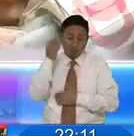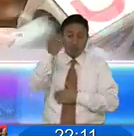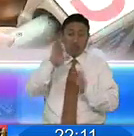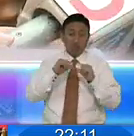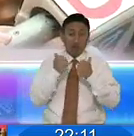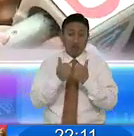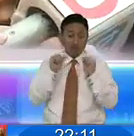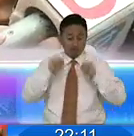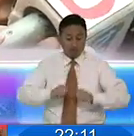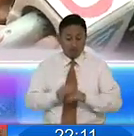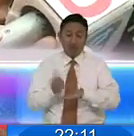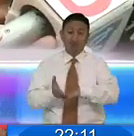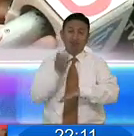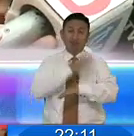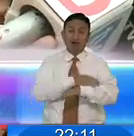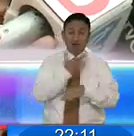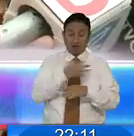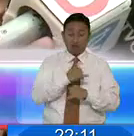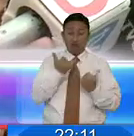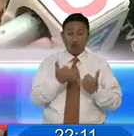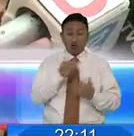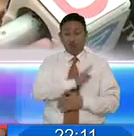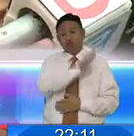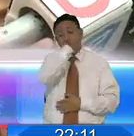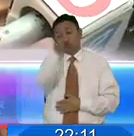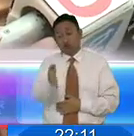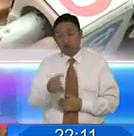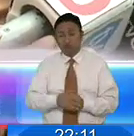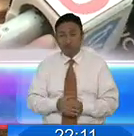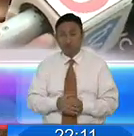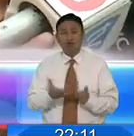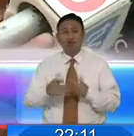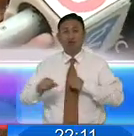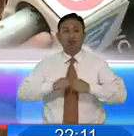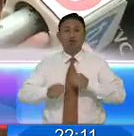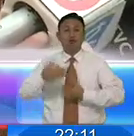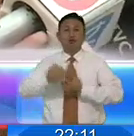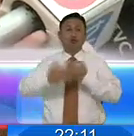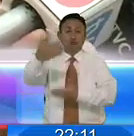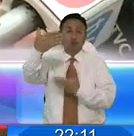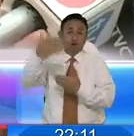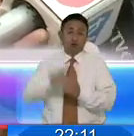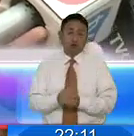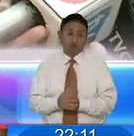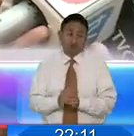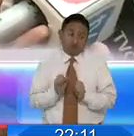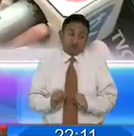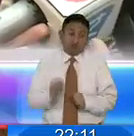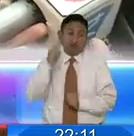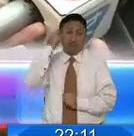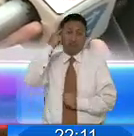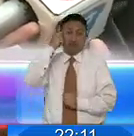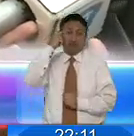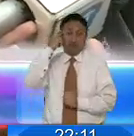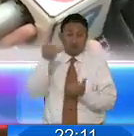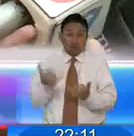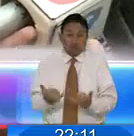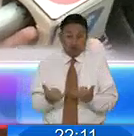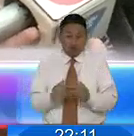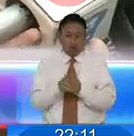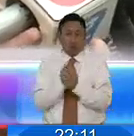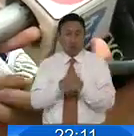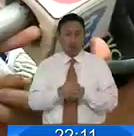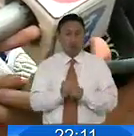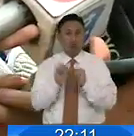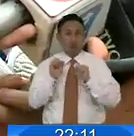que yo lo he hecho en el pasado lo voy a hacer ahora también en este trámite de juicio político y creo que además es un buen momento para poder